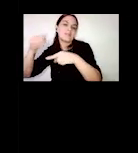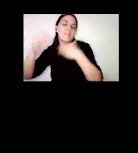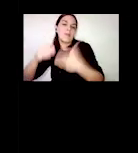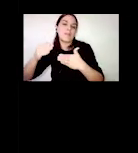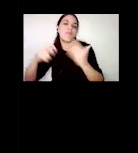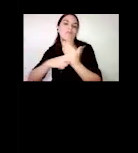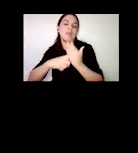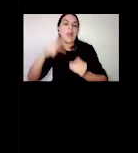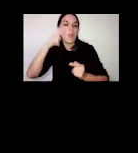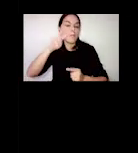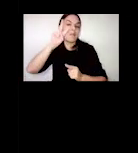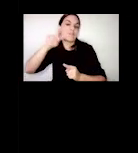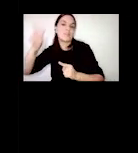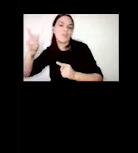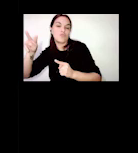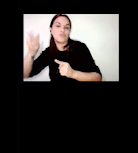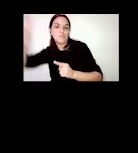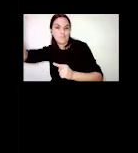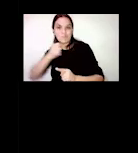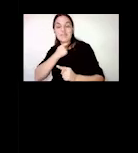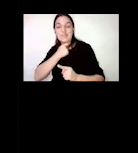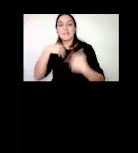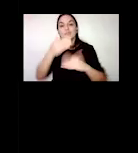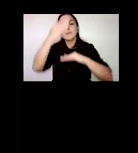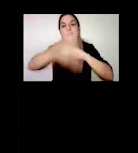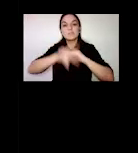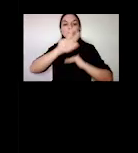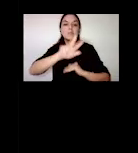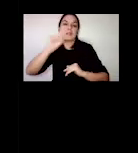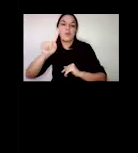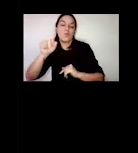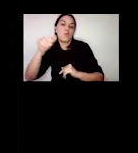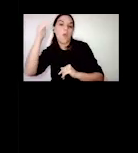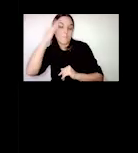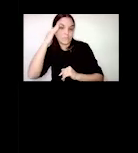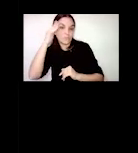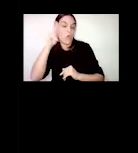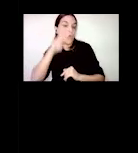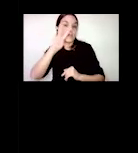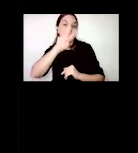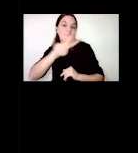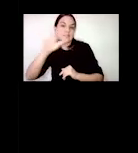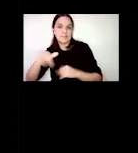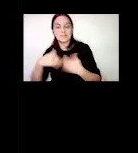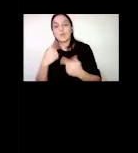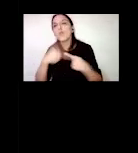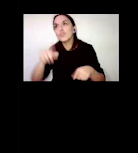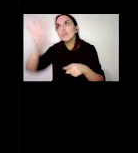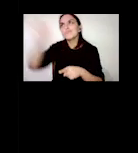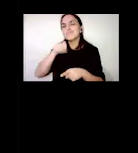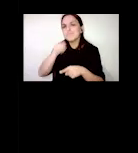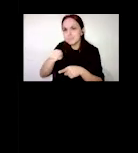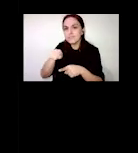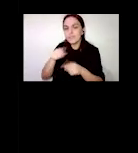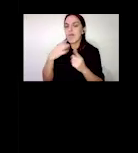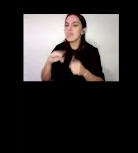2022 tuvo tiempo de hacerlo hasta el 31 de marzo 2023. Y los fondos que trajo van a tener que permanecer inmovilizados en